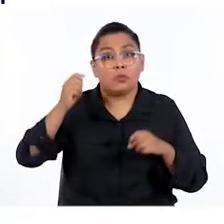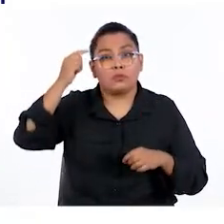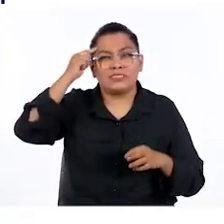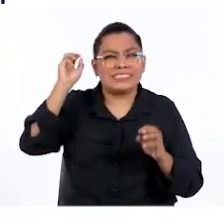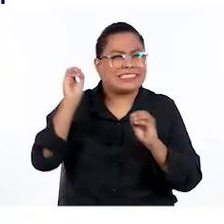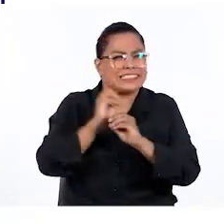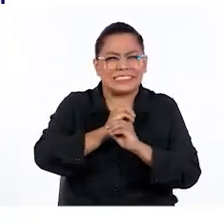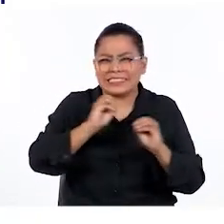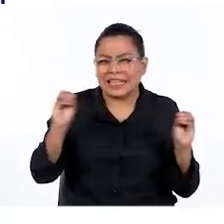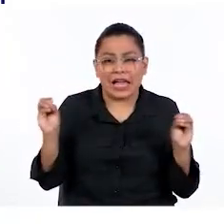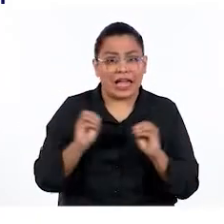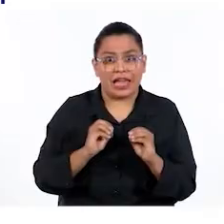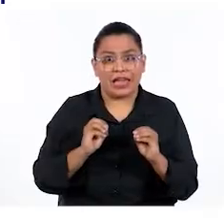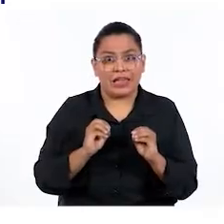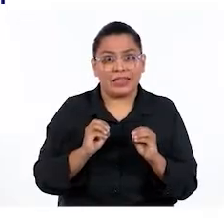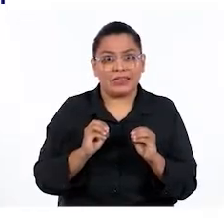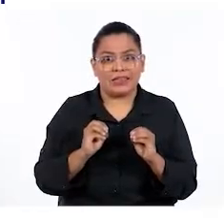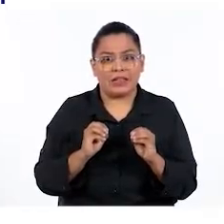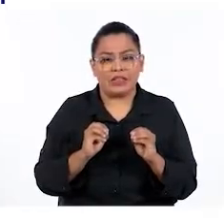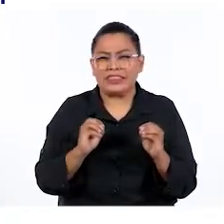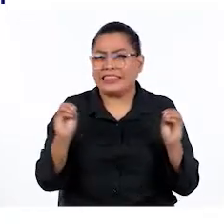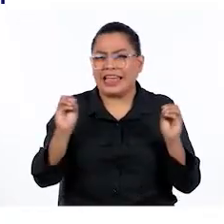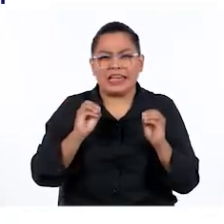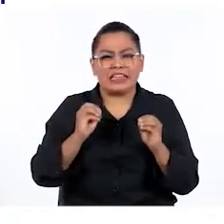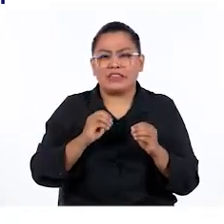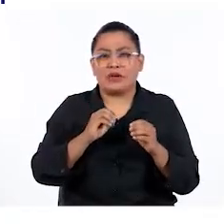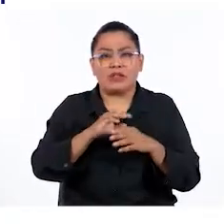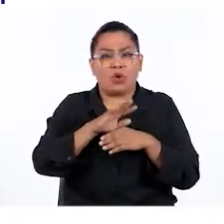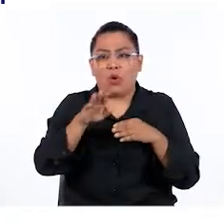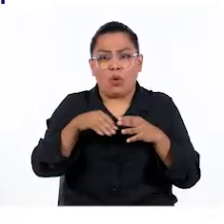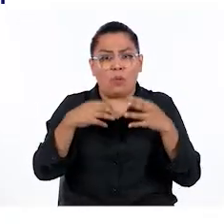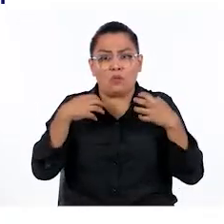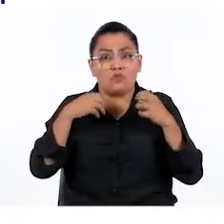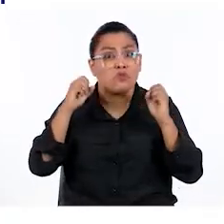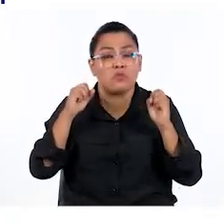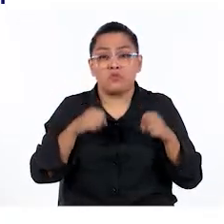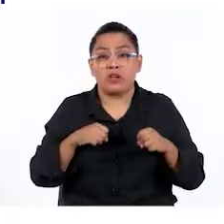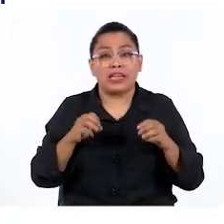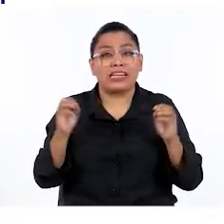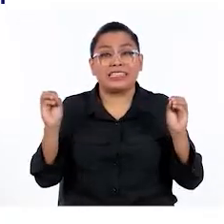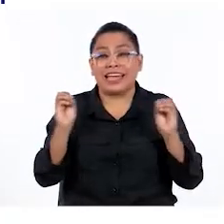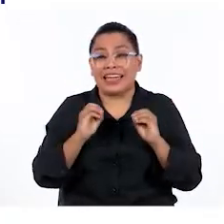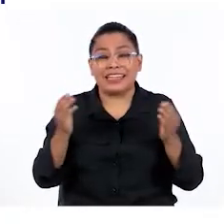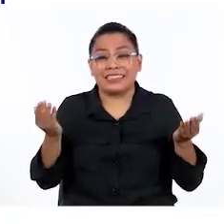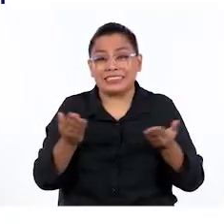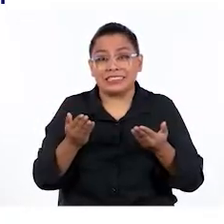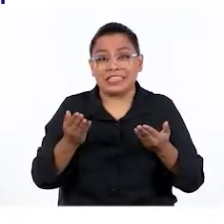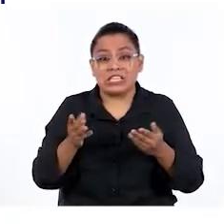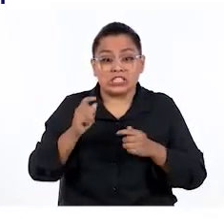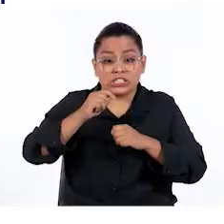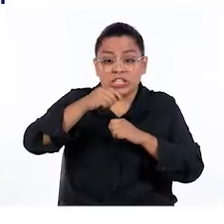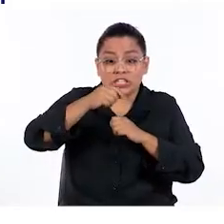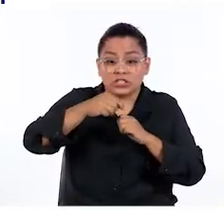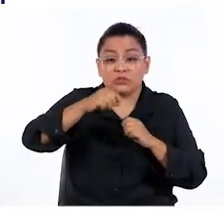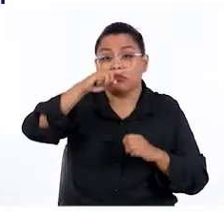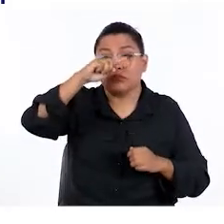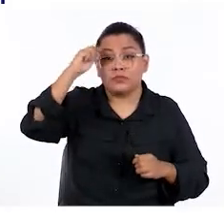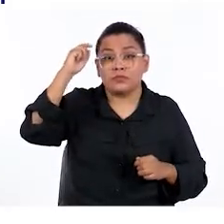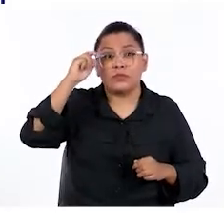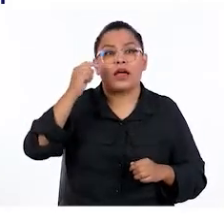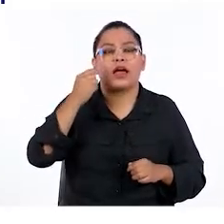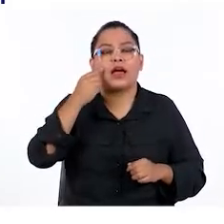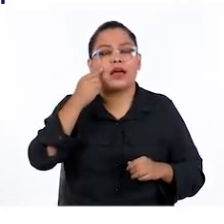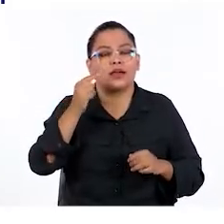nada. De hecho, ningún ser vivo puede hacer nada sin el trabajo celular. Ese trabajo celular consiste en cómo emplear la